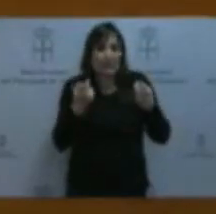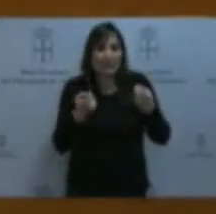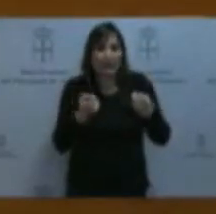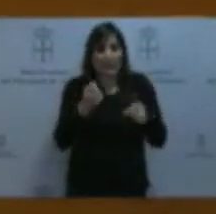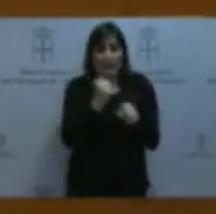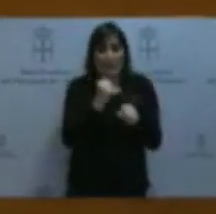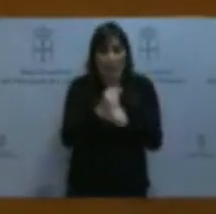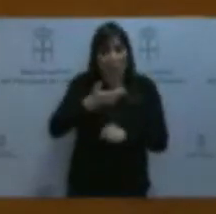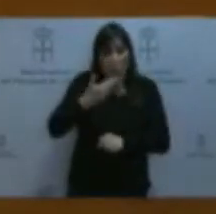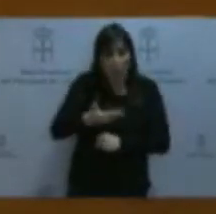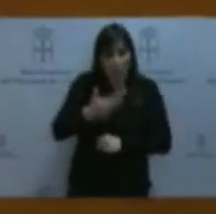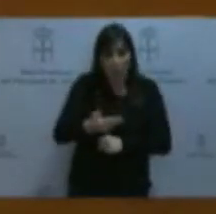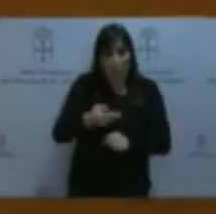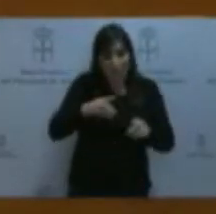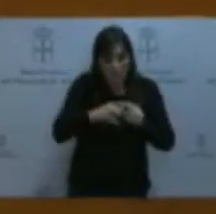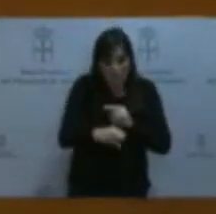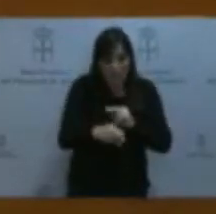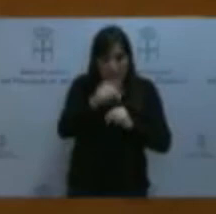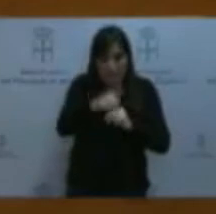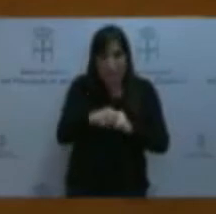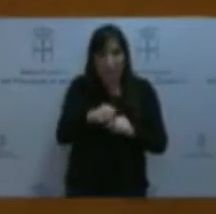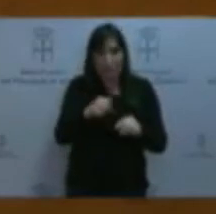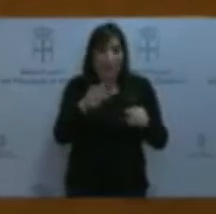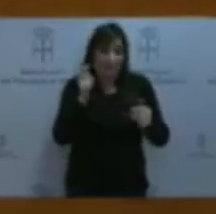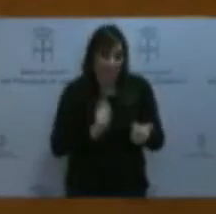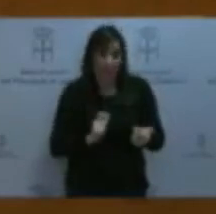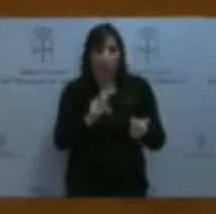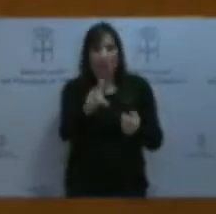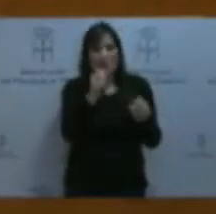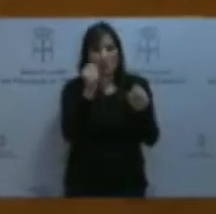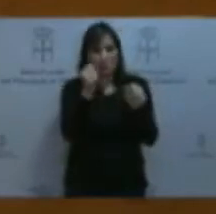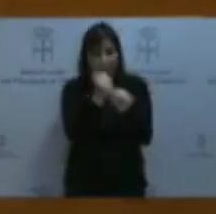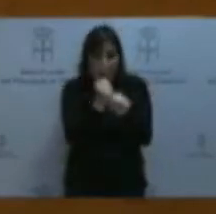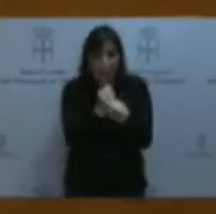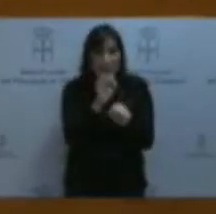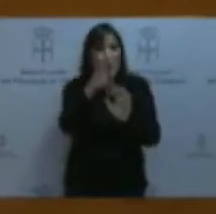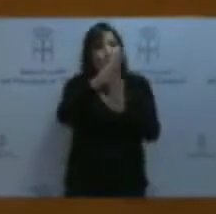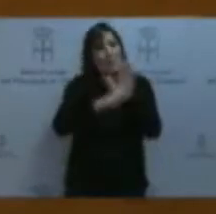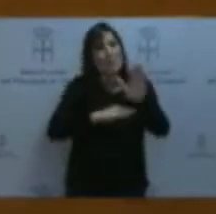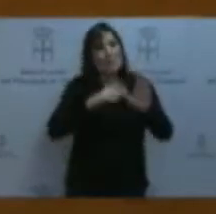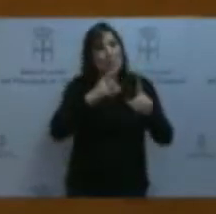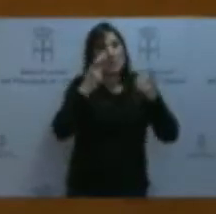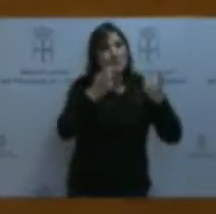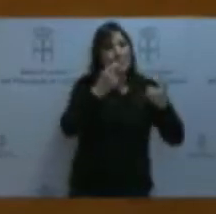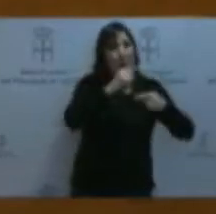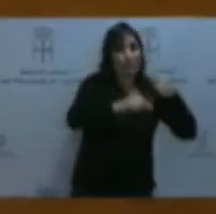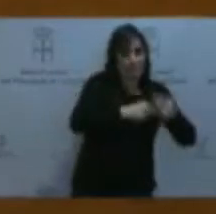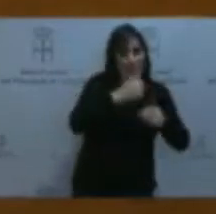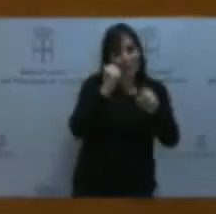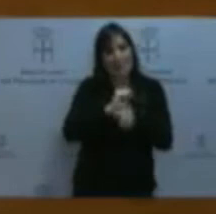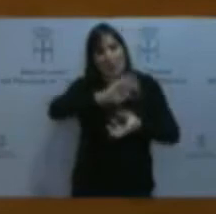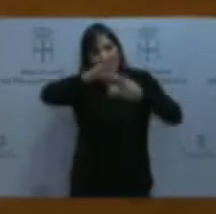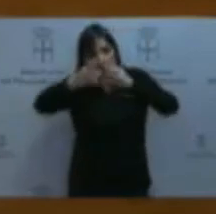en el empleo, en salarios, en derechos laborales, en medidas de conciliación de la vida familiar y laboral, en estabilidad laboral, en